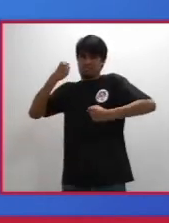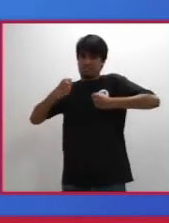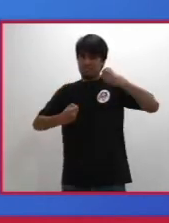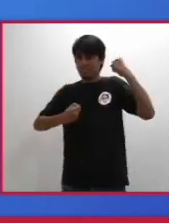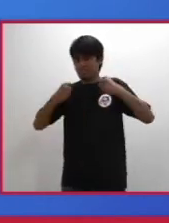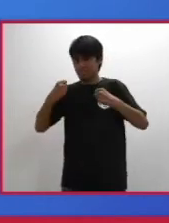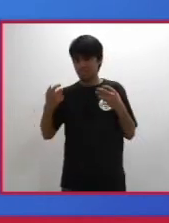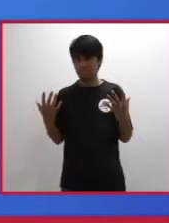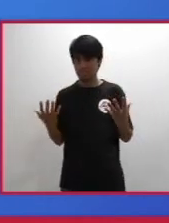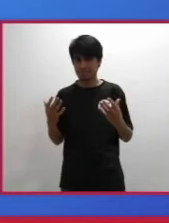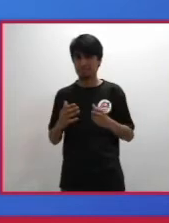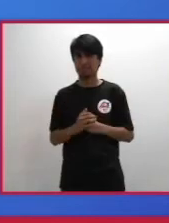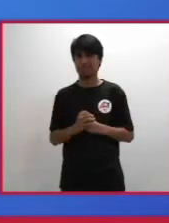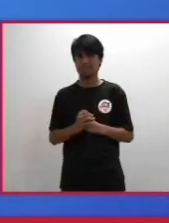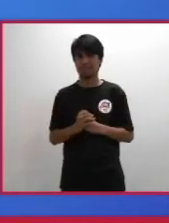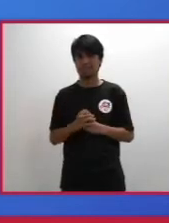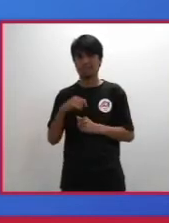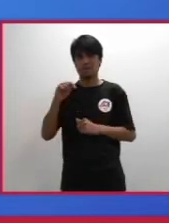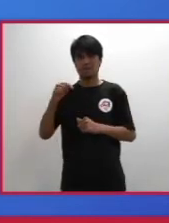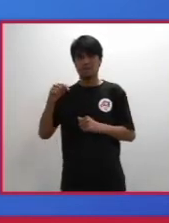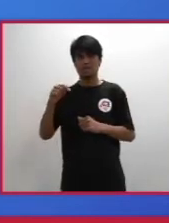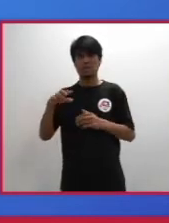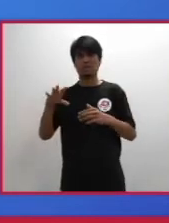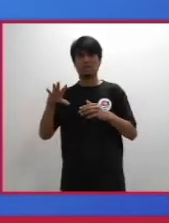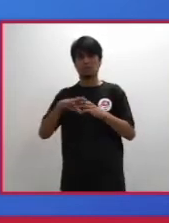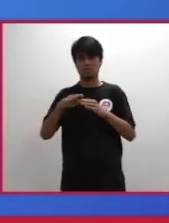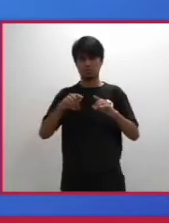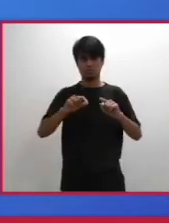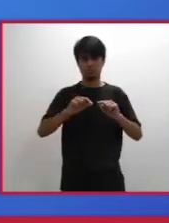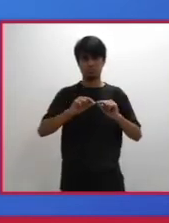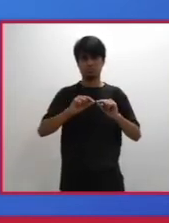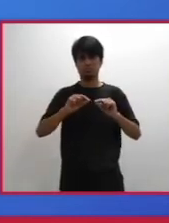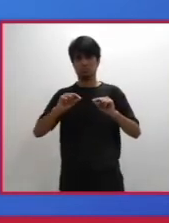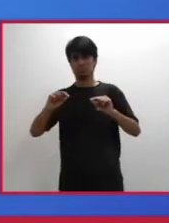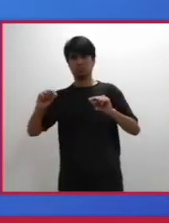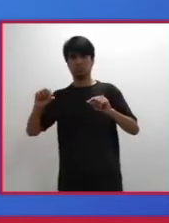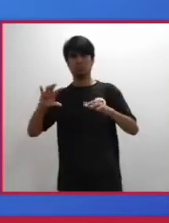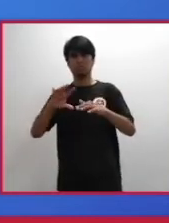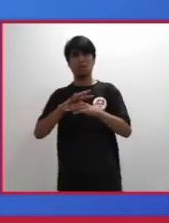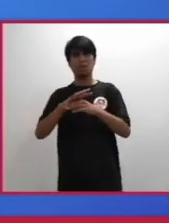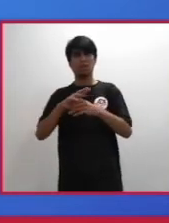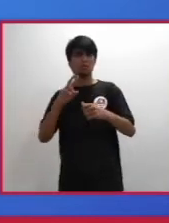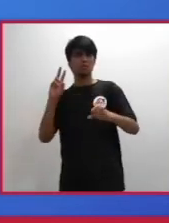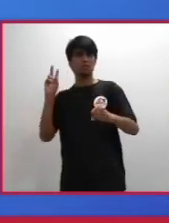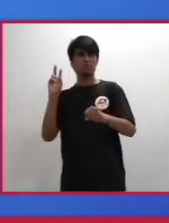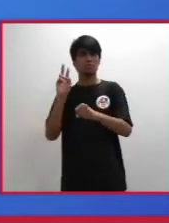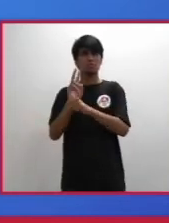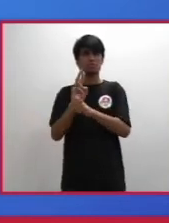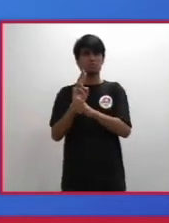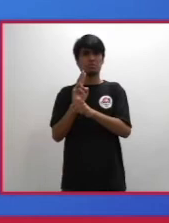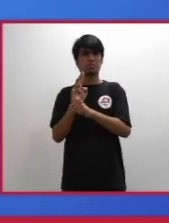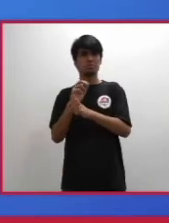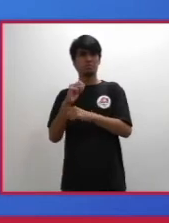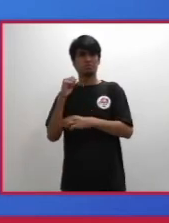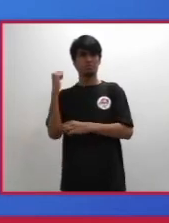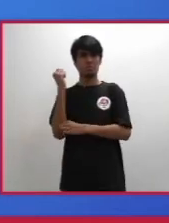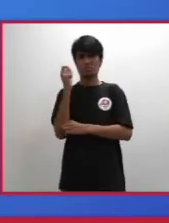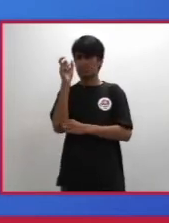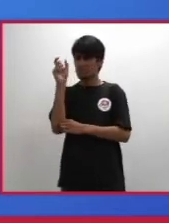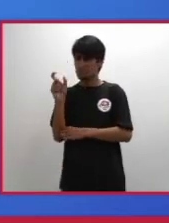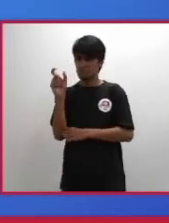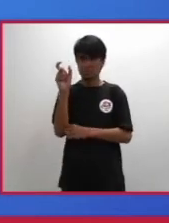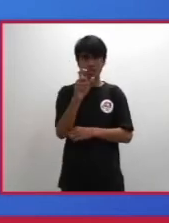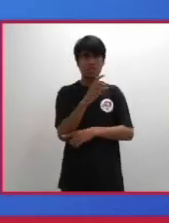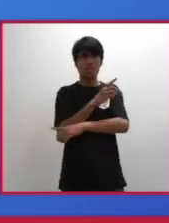Nosotros estamos en la línea de la Declaración Mundial de los Derechos Humanos, en donde habla de que todo individuo